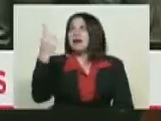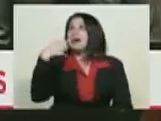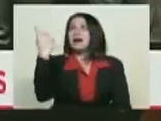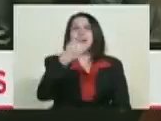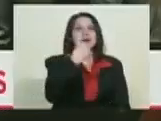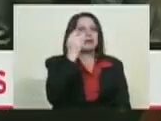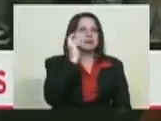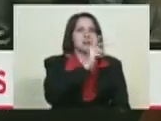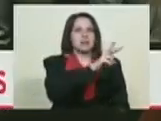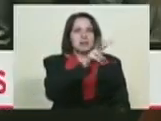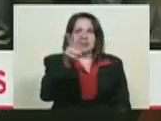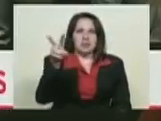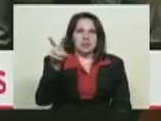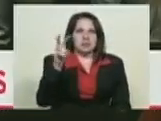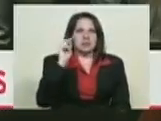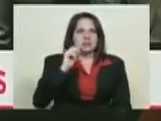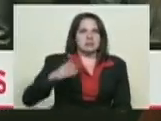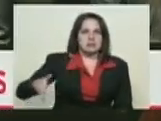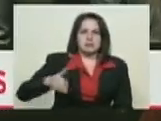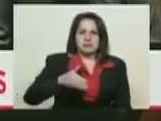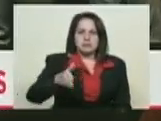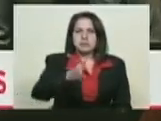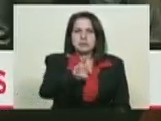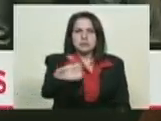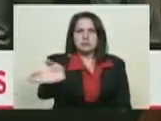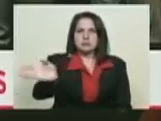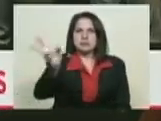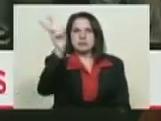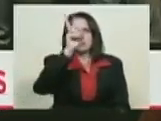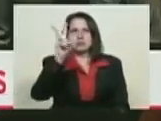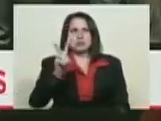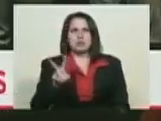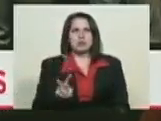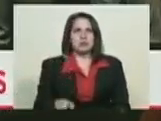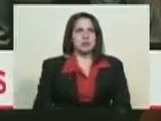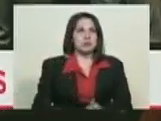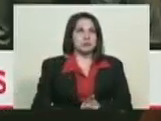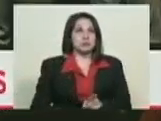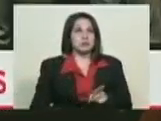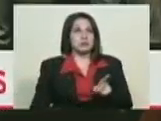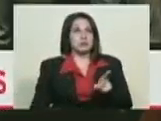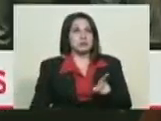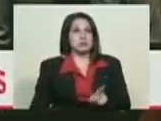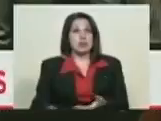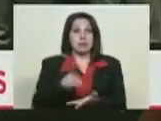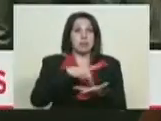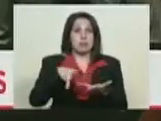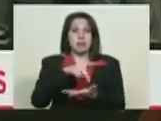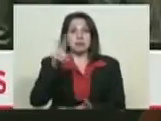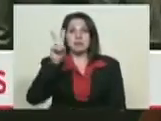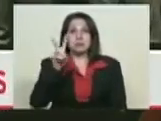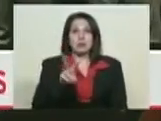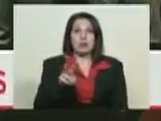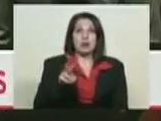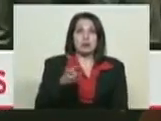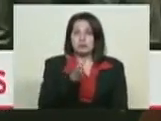ustedes ven. Si usted baja por aquí, llega a la avenida del venezolano. Si usted sube por aquí, perdón, a la plaza del venezolano. Si usted sube por aquí, llega a